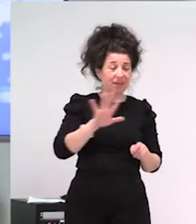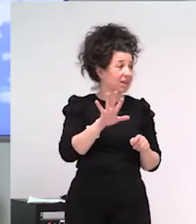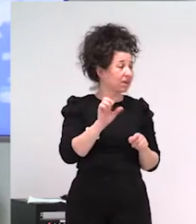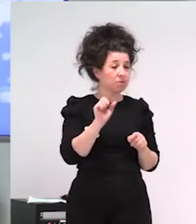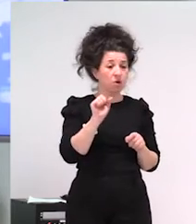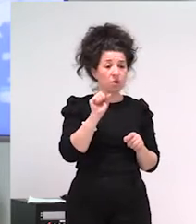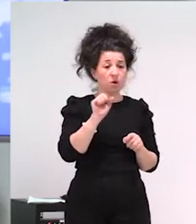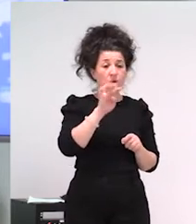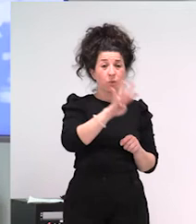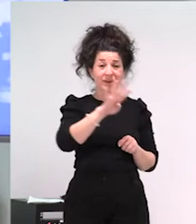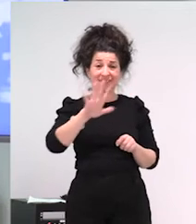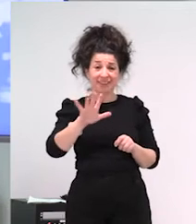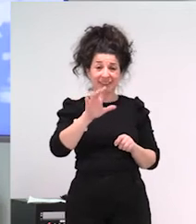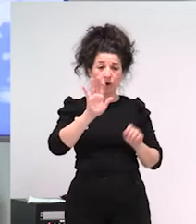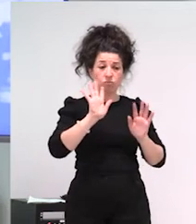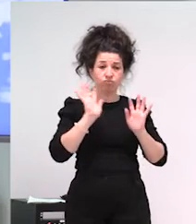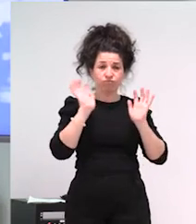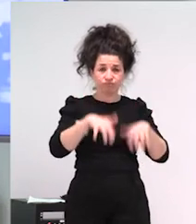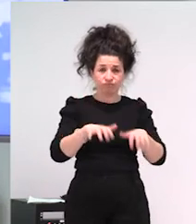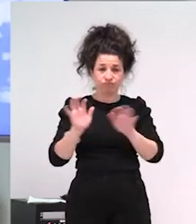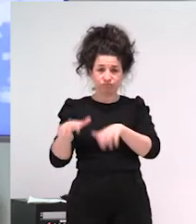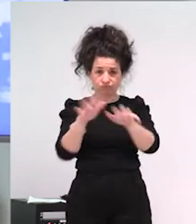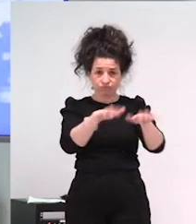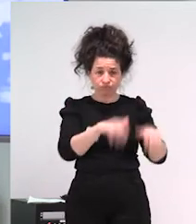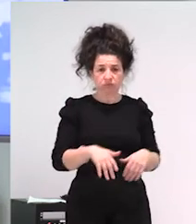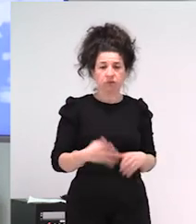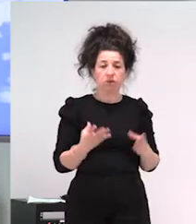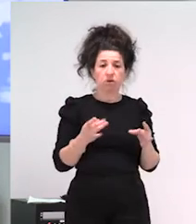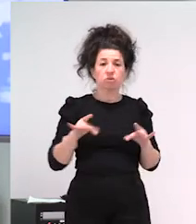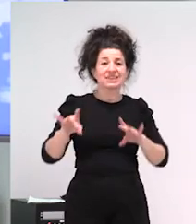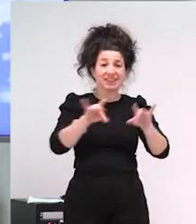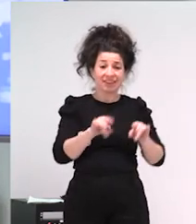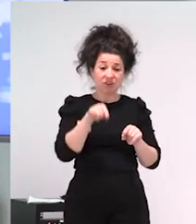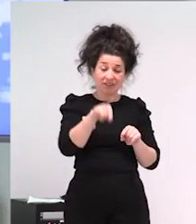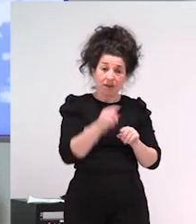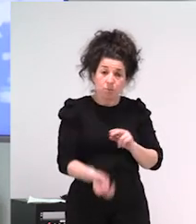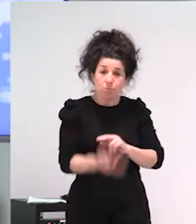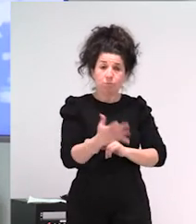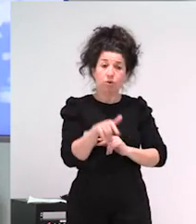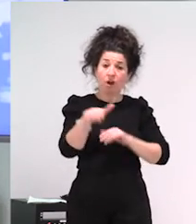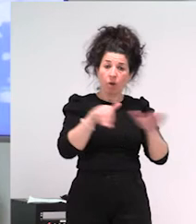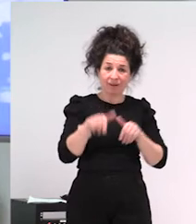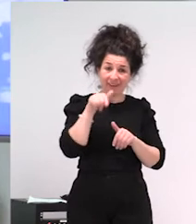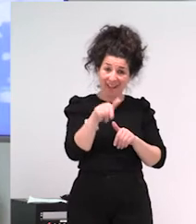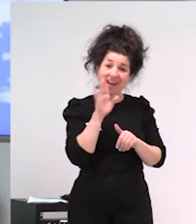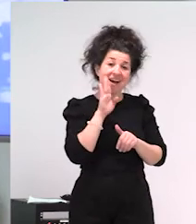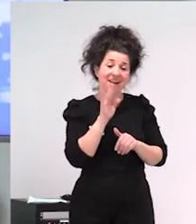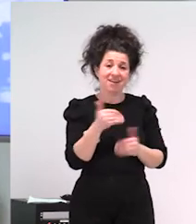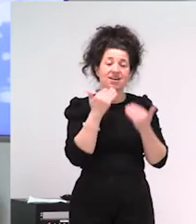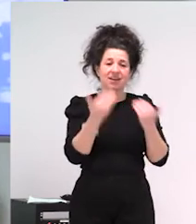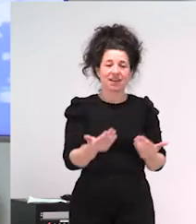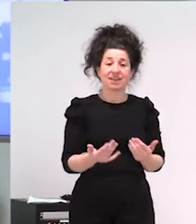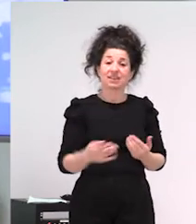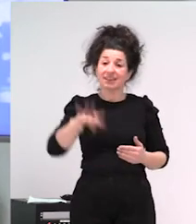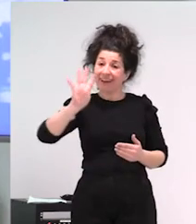de que este era el inicio. En muchos territorios se empezó con esta convocatoria. En el caso catalán, en concreto